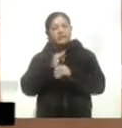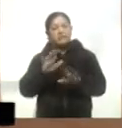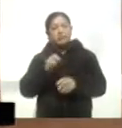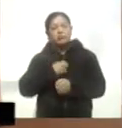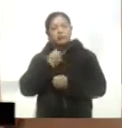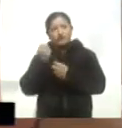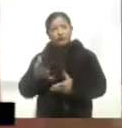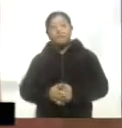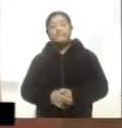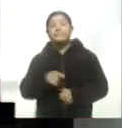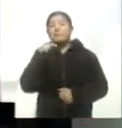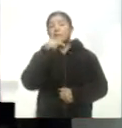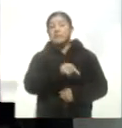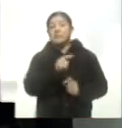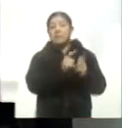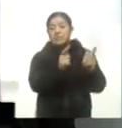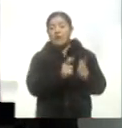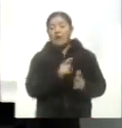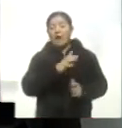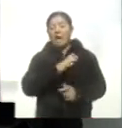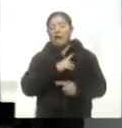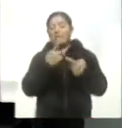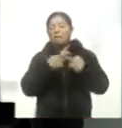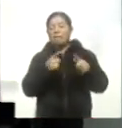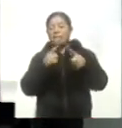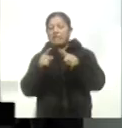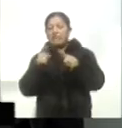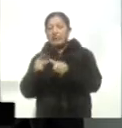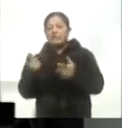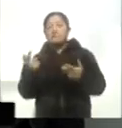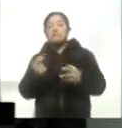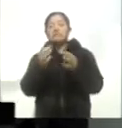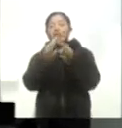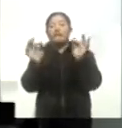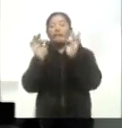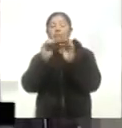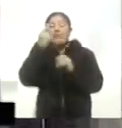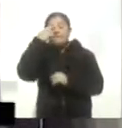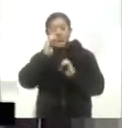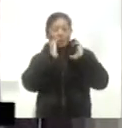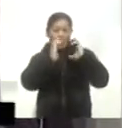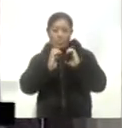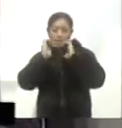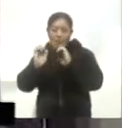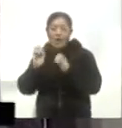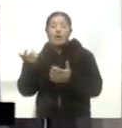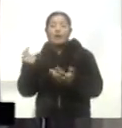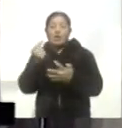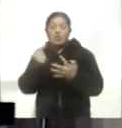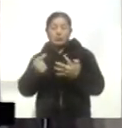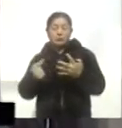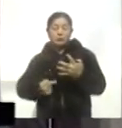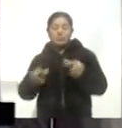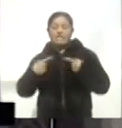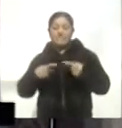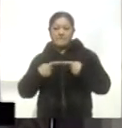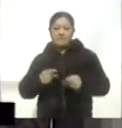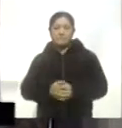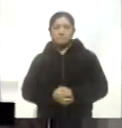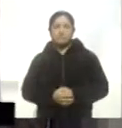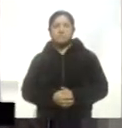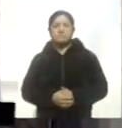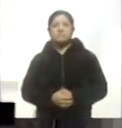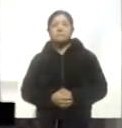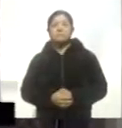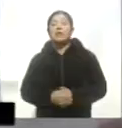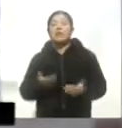Además, el órgano autónomo promueve diversas estrategias para la protección de los datos confidenciales de las personas. Para Ahora Noticias, Altagracia